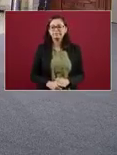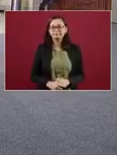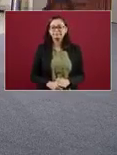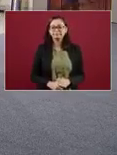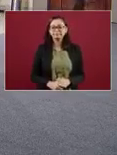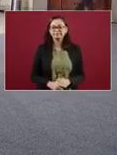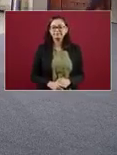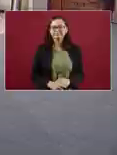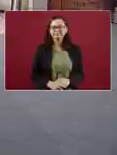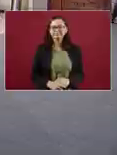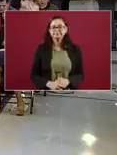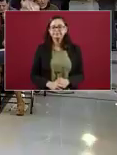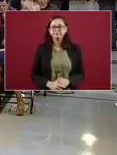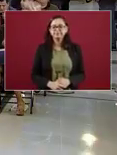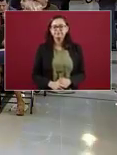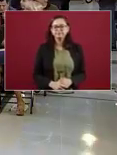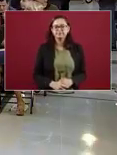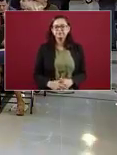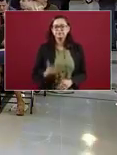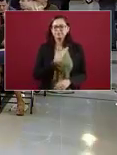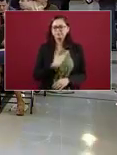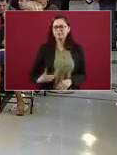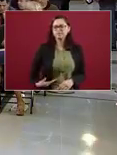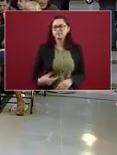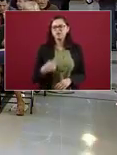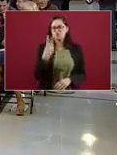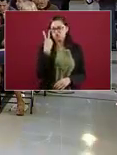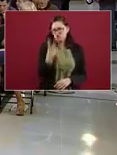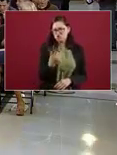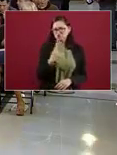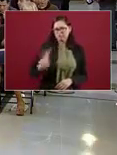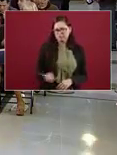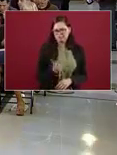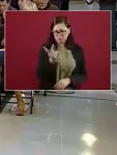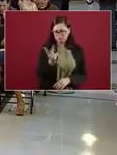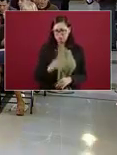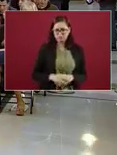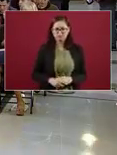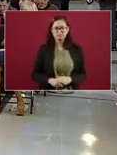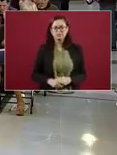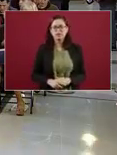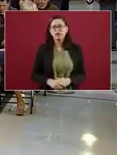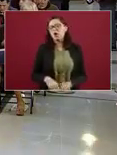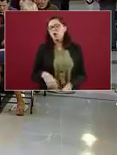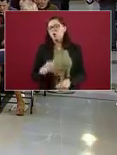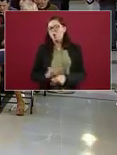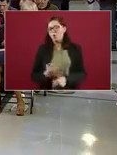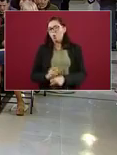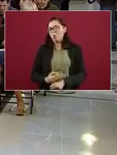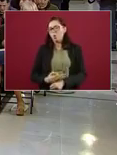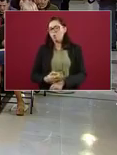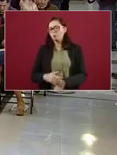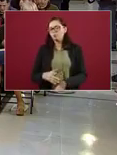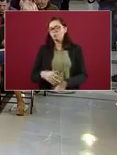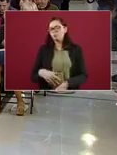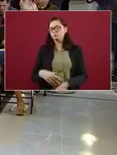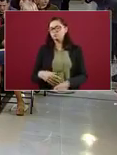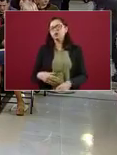Presidente, yo le quiero hacer dos preguntas. Acerca de su reunión más tarde con